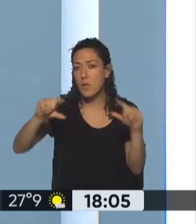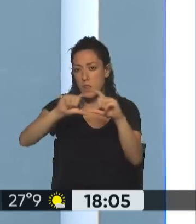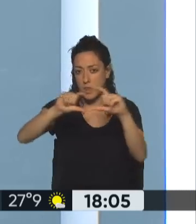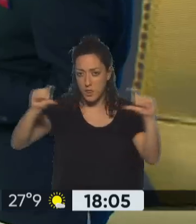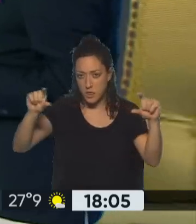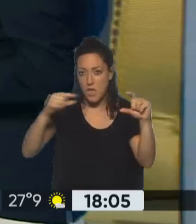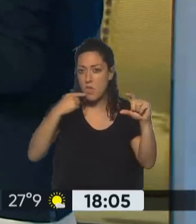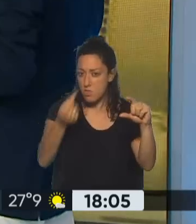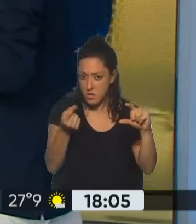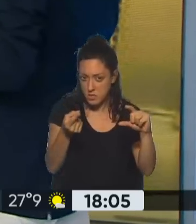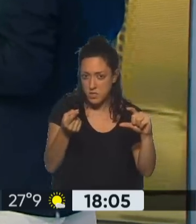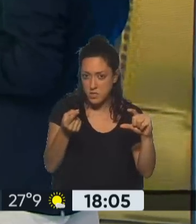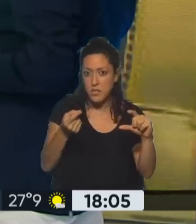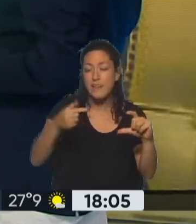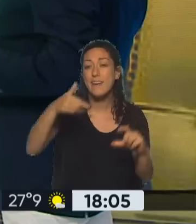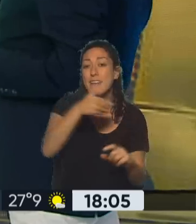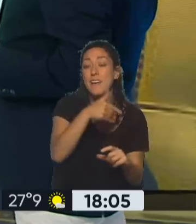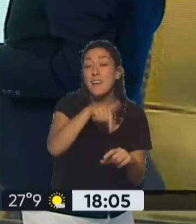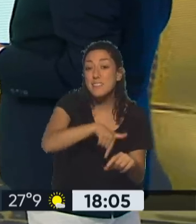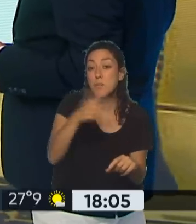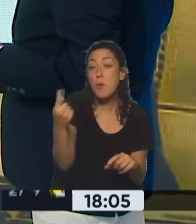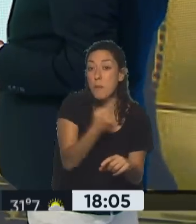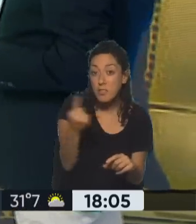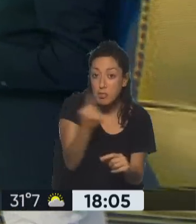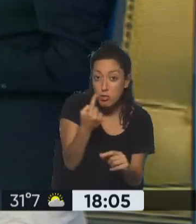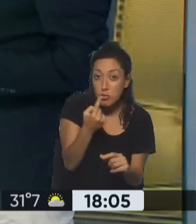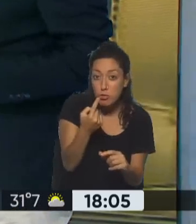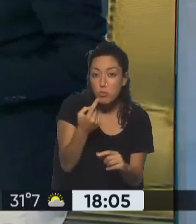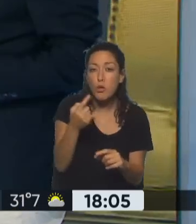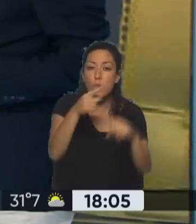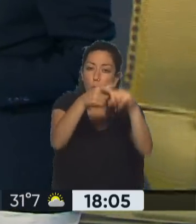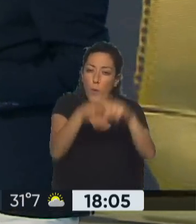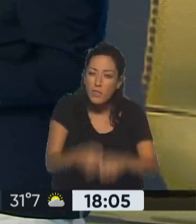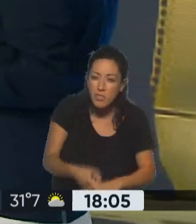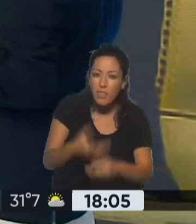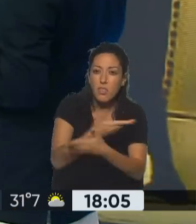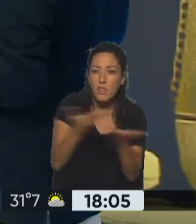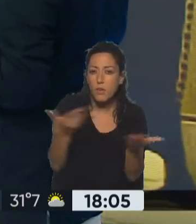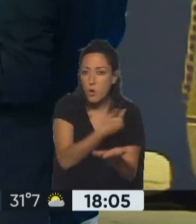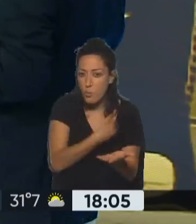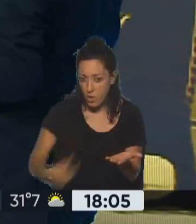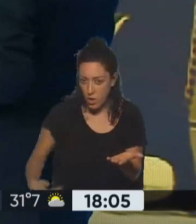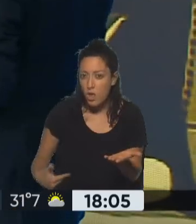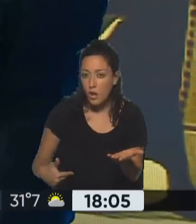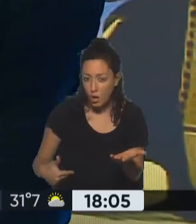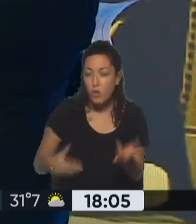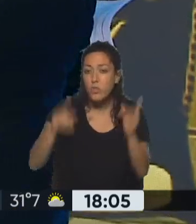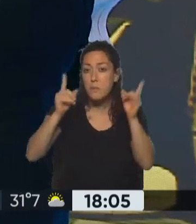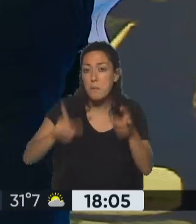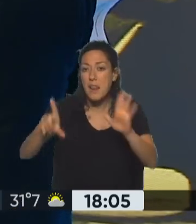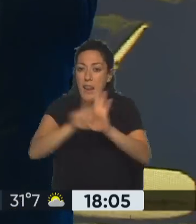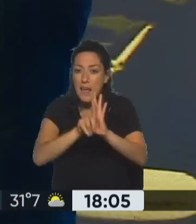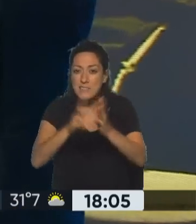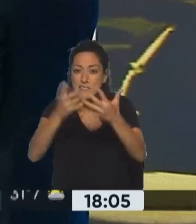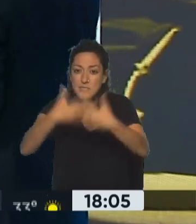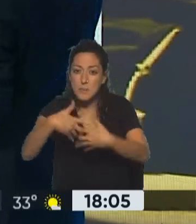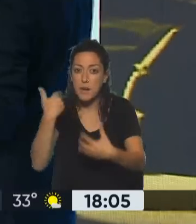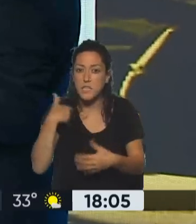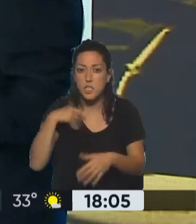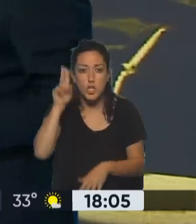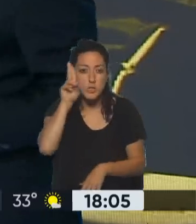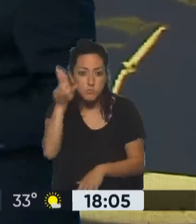donde dice que el actual estado de las cuentas públicas y el respeto que se debe al sistema legal argentino hacen que